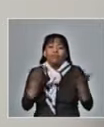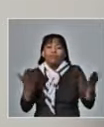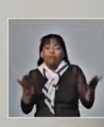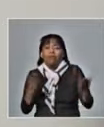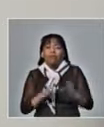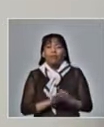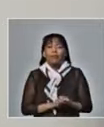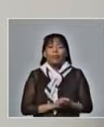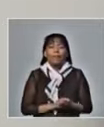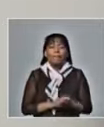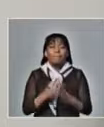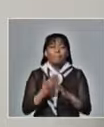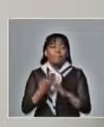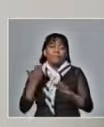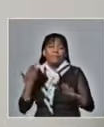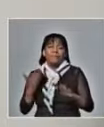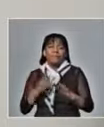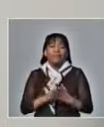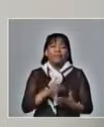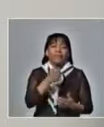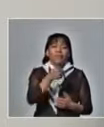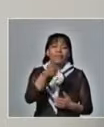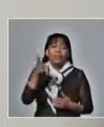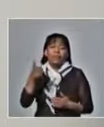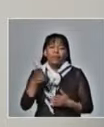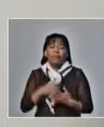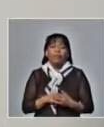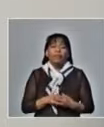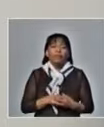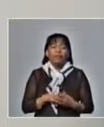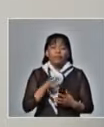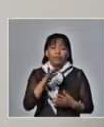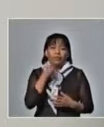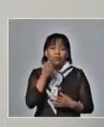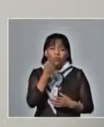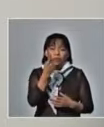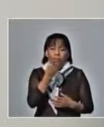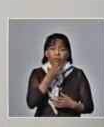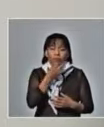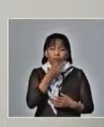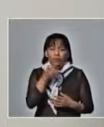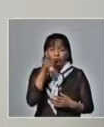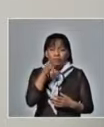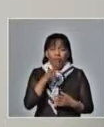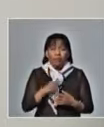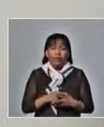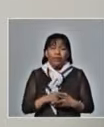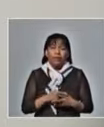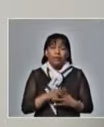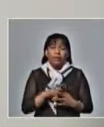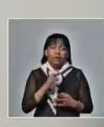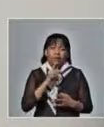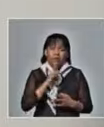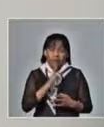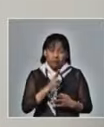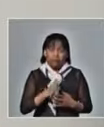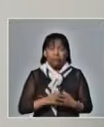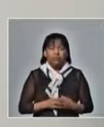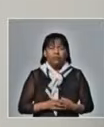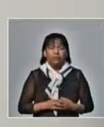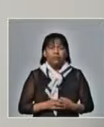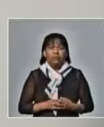hecho anteriormente, tiene cada uno, si así lo desea, un minuto para ejercer un derecho de